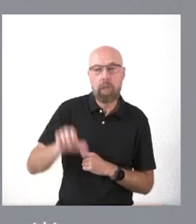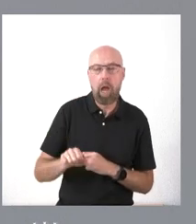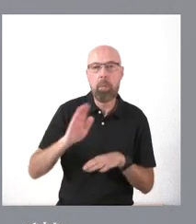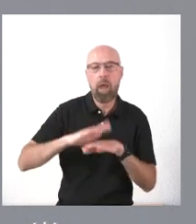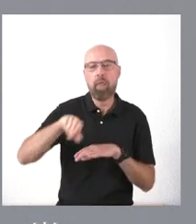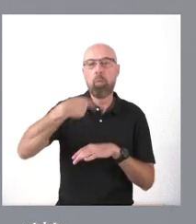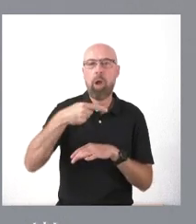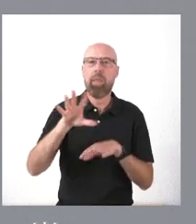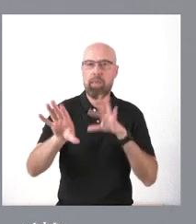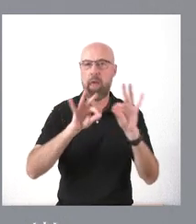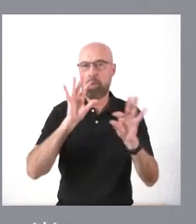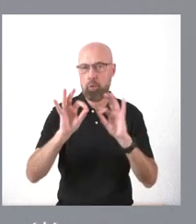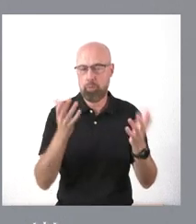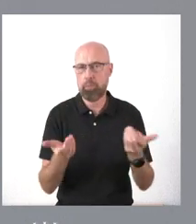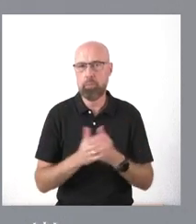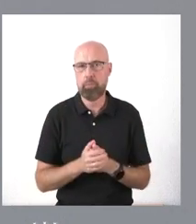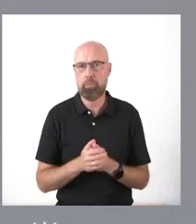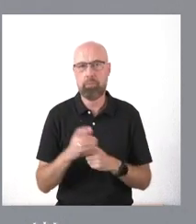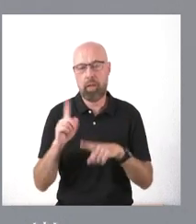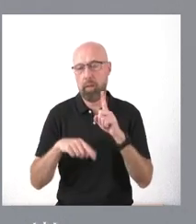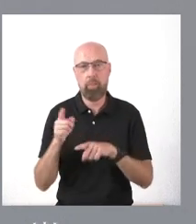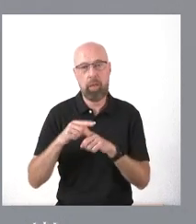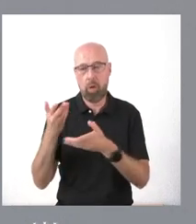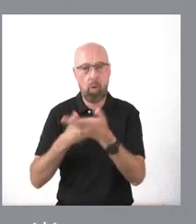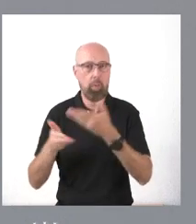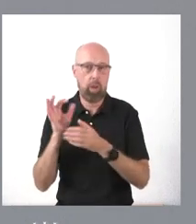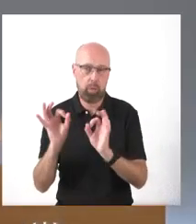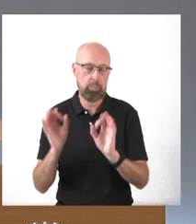colaboración con la posición que ellos nos puedan manifestar